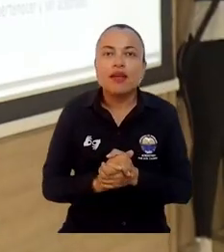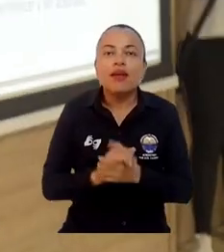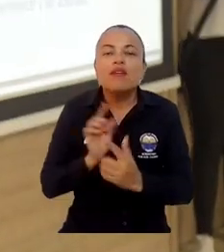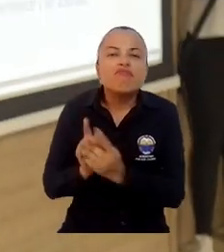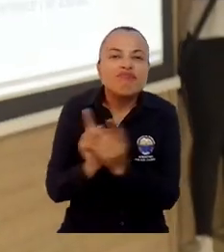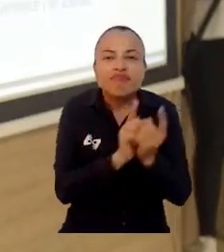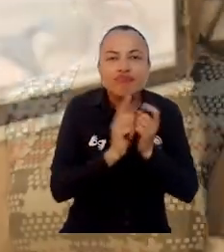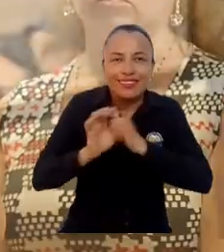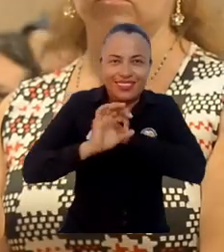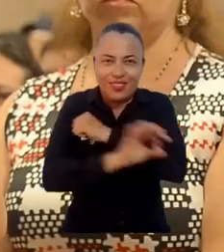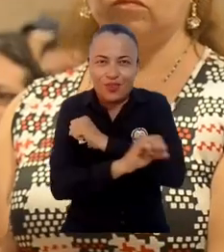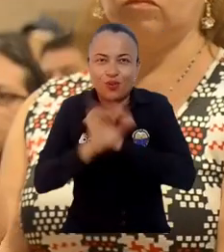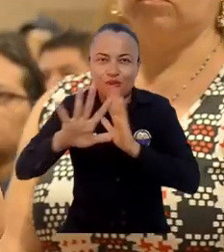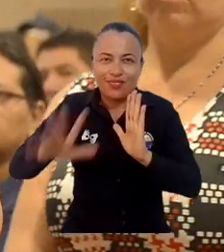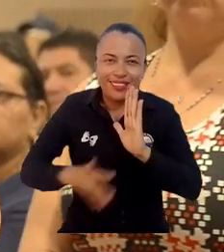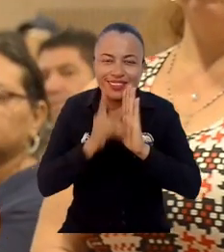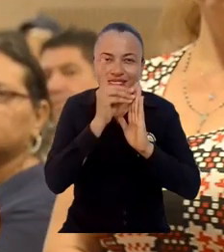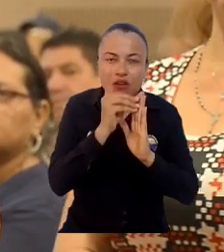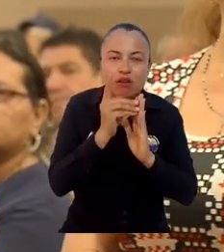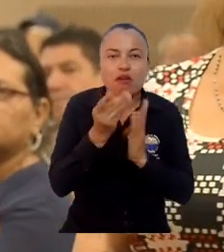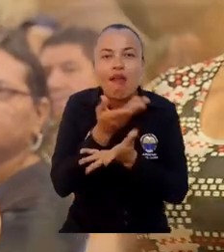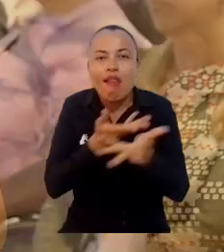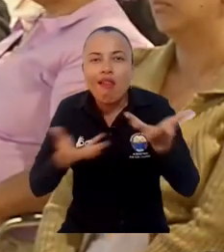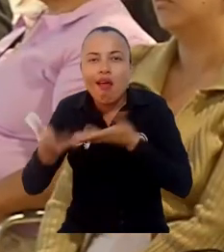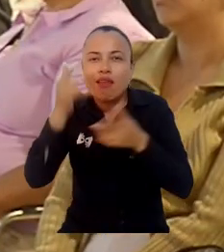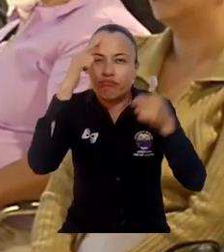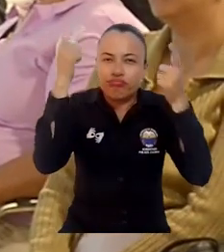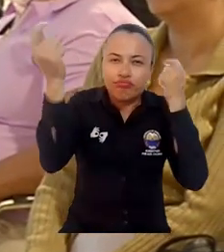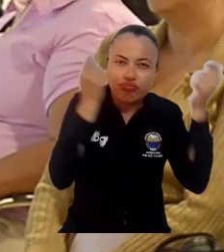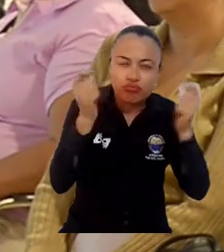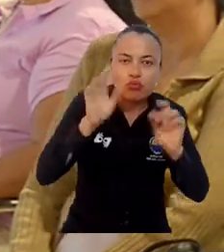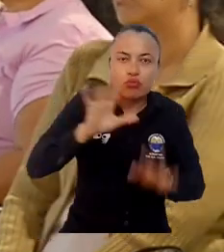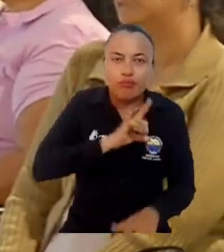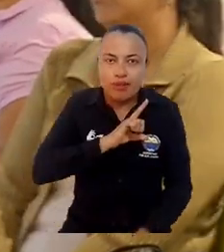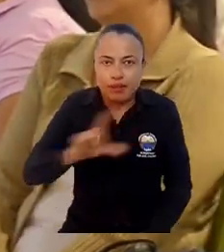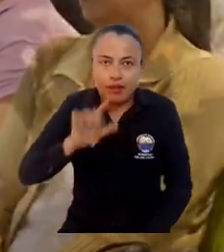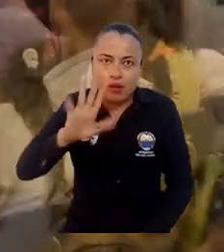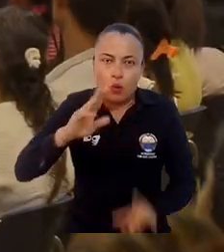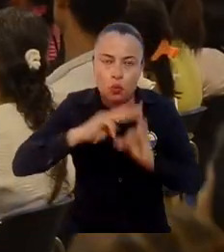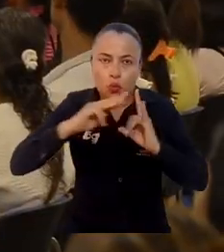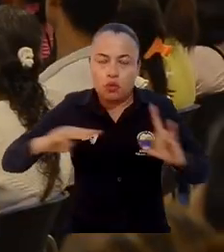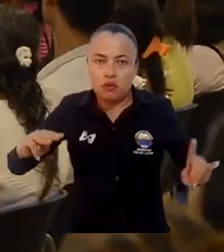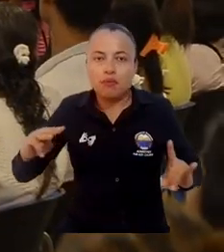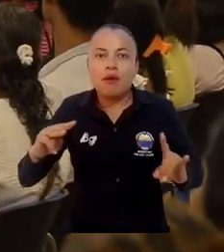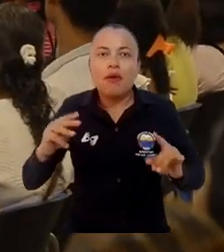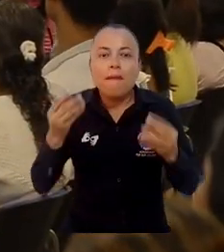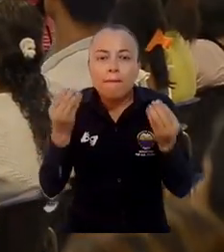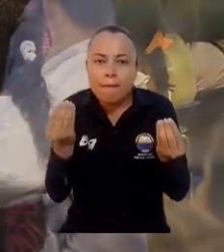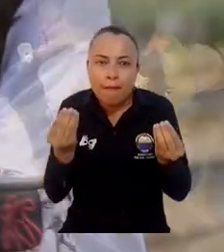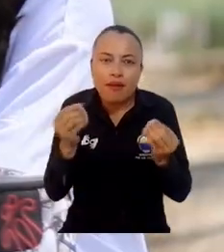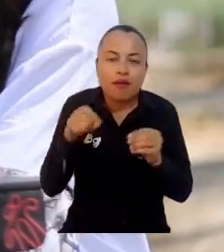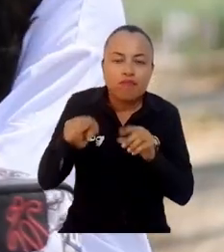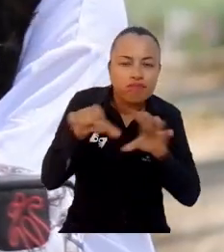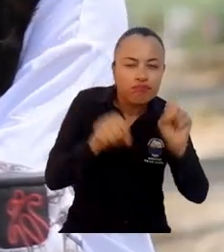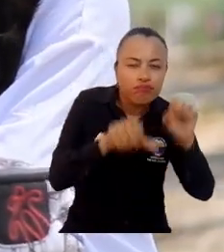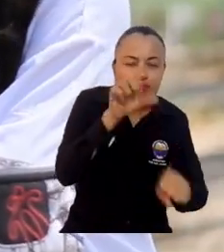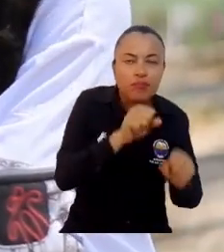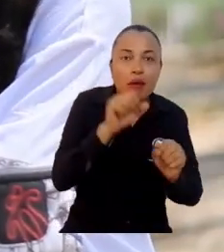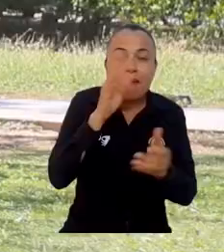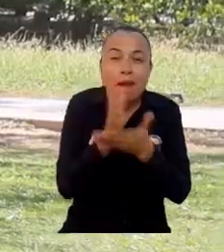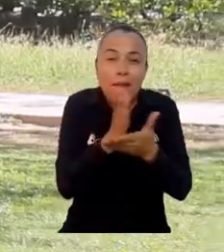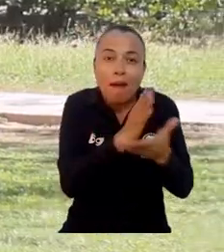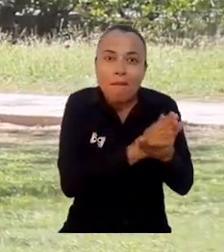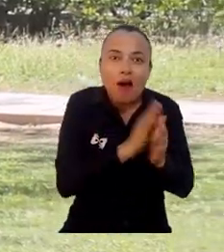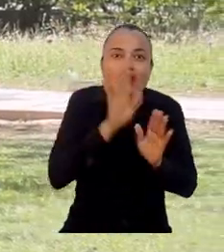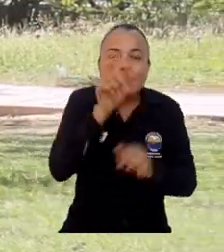este encuentro, psicólogos de la Dirección de Desarrollo Estudiantil socializaron las estrategias que lidera esta alma mater para identificar factores de